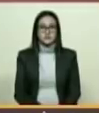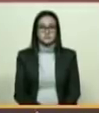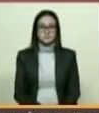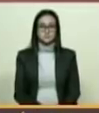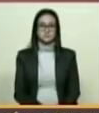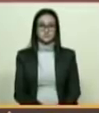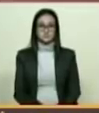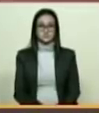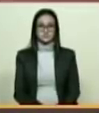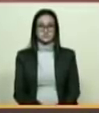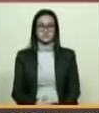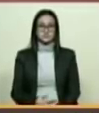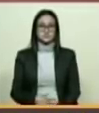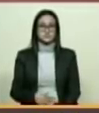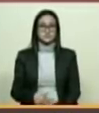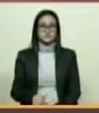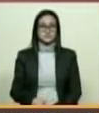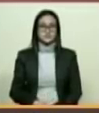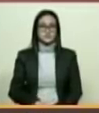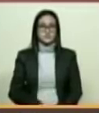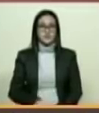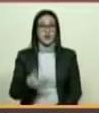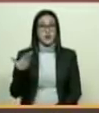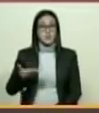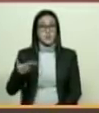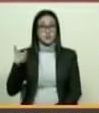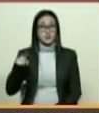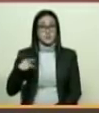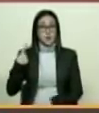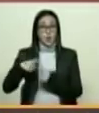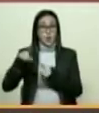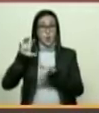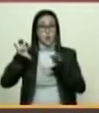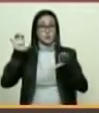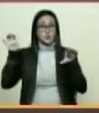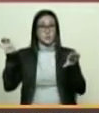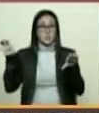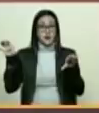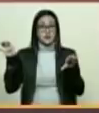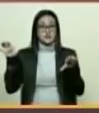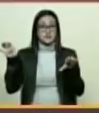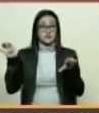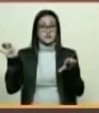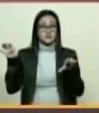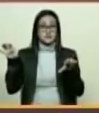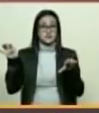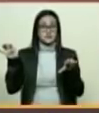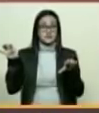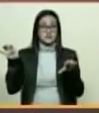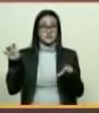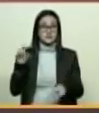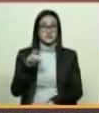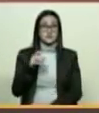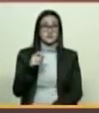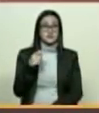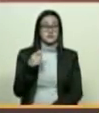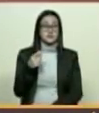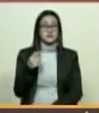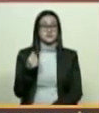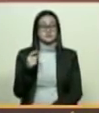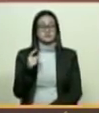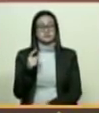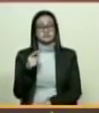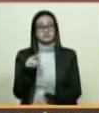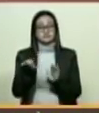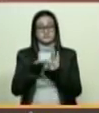importancia, porque mientras en otros países las recetas neoliberales ordenan